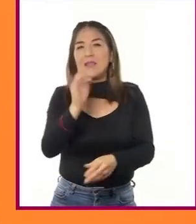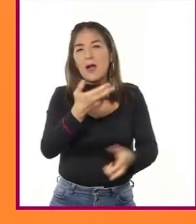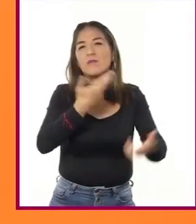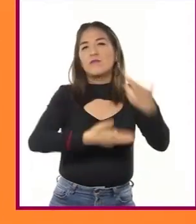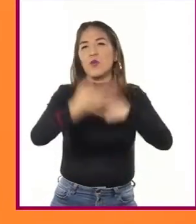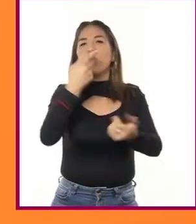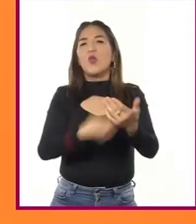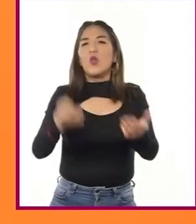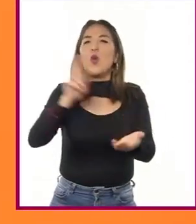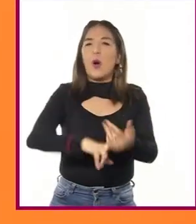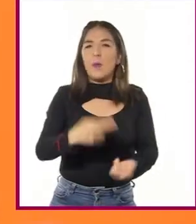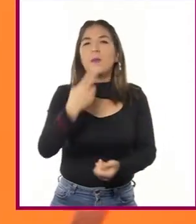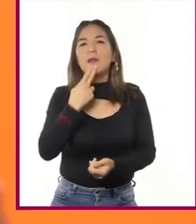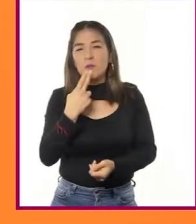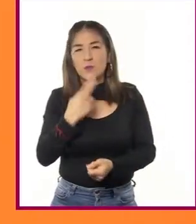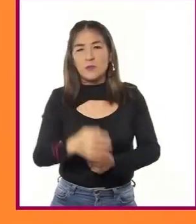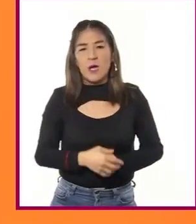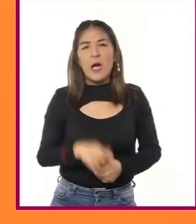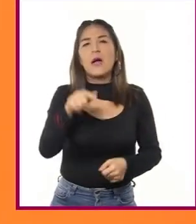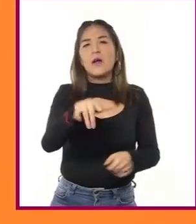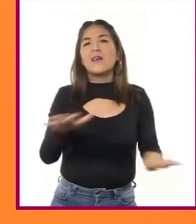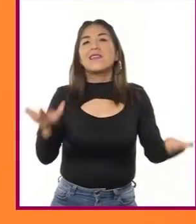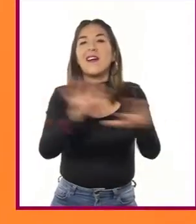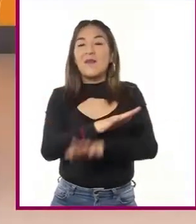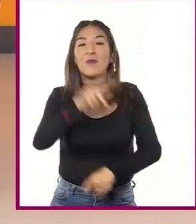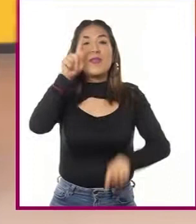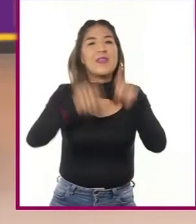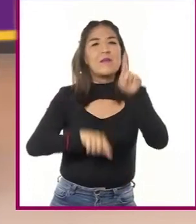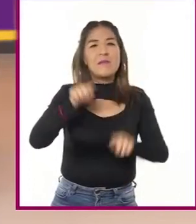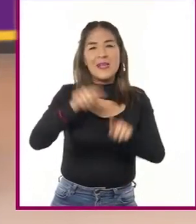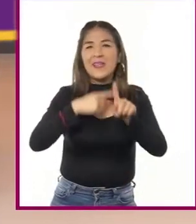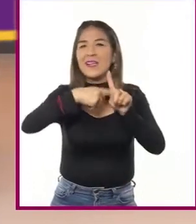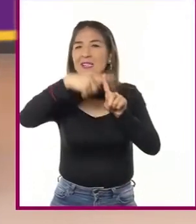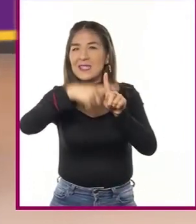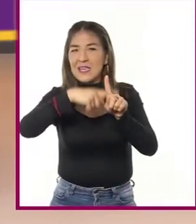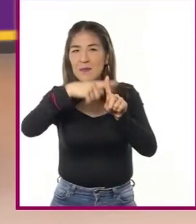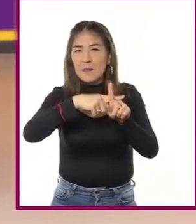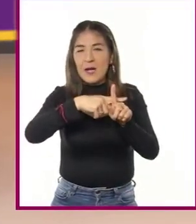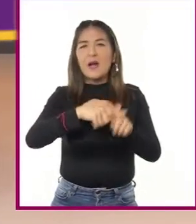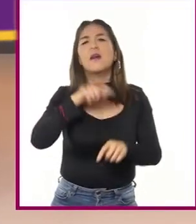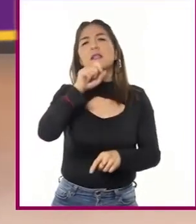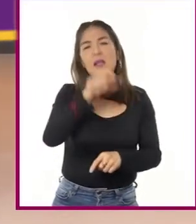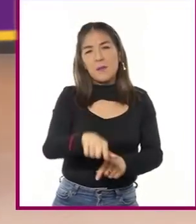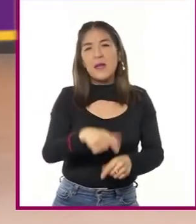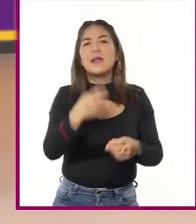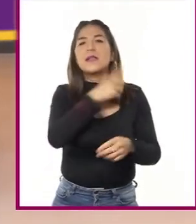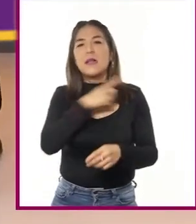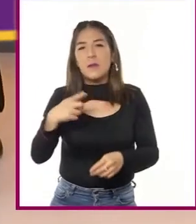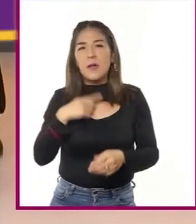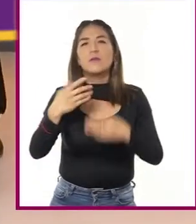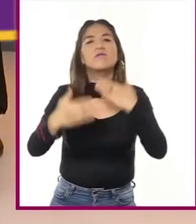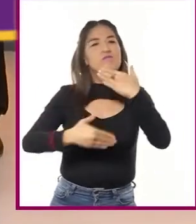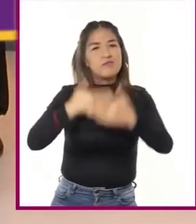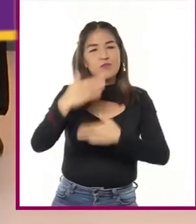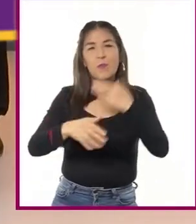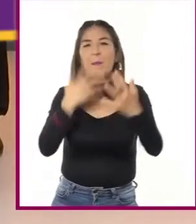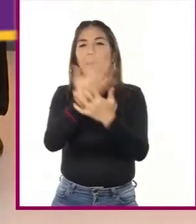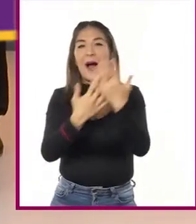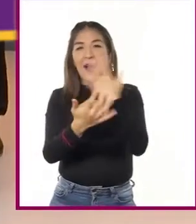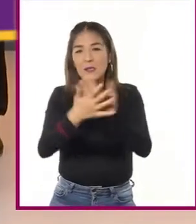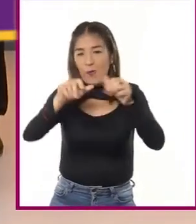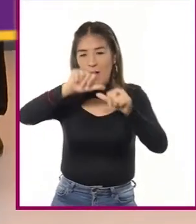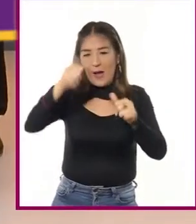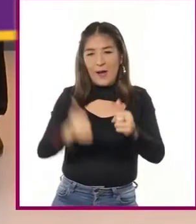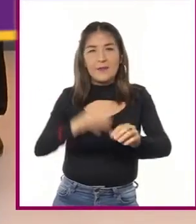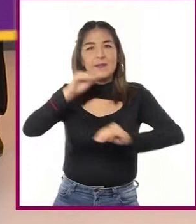Su diseño debe considerar los cambios del clima. Se construirá siguiendo un proceso artesanal y